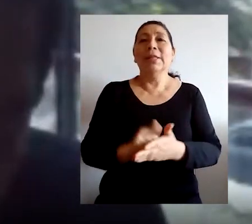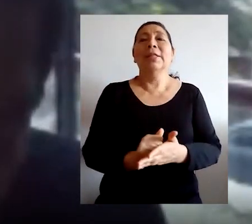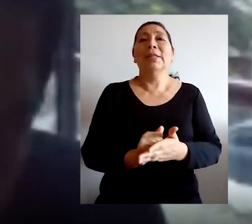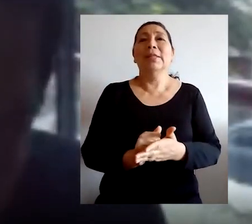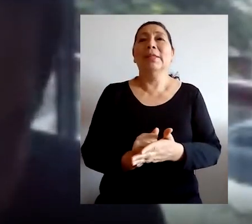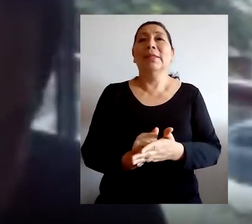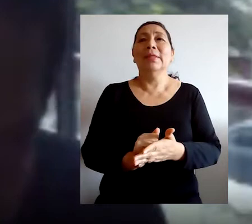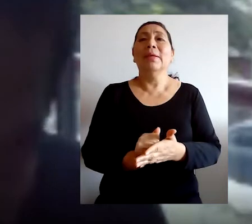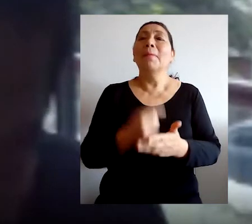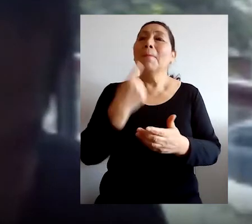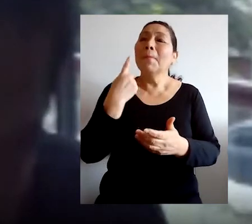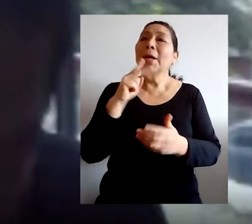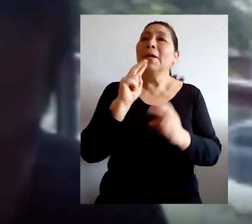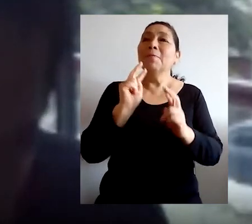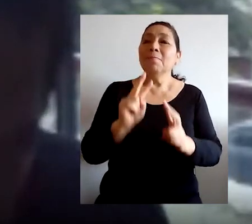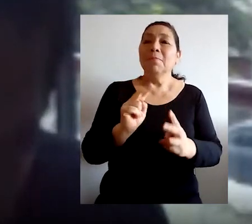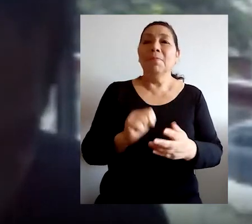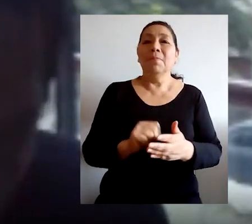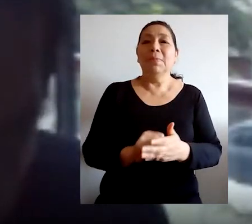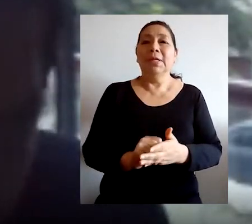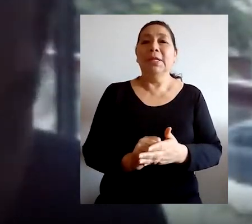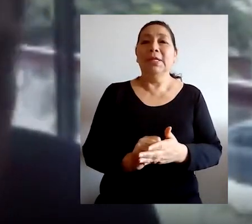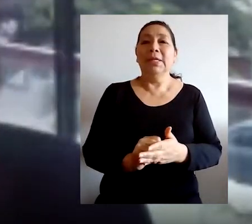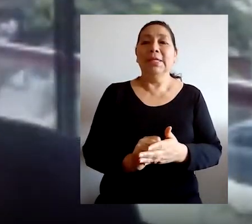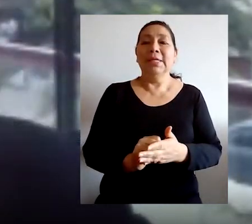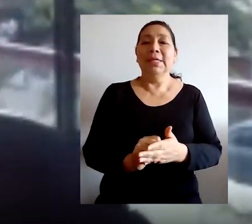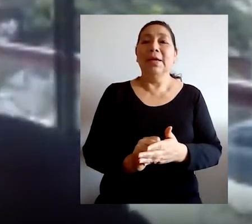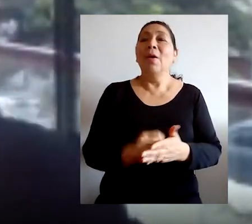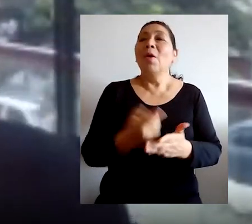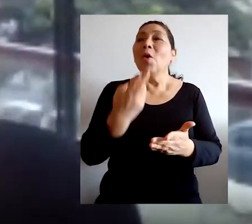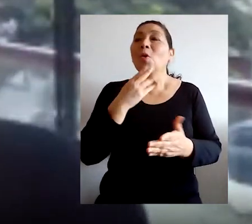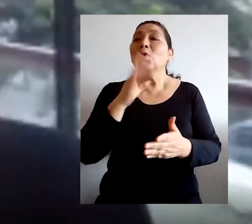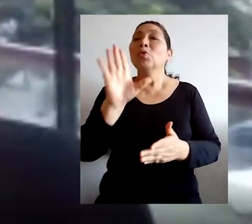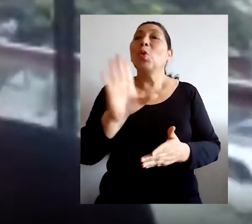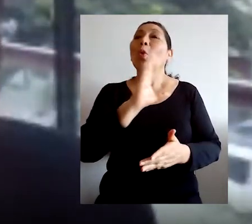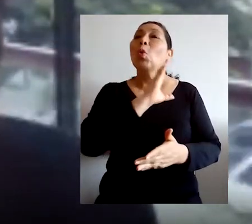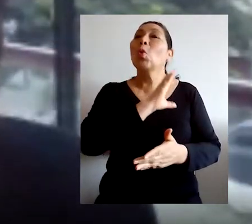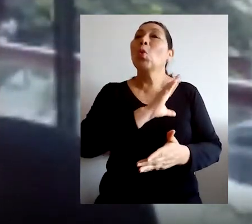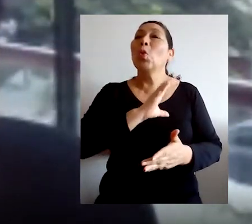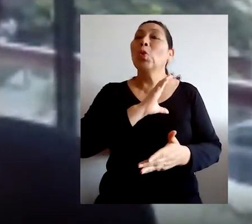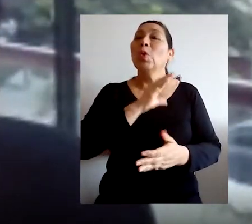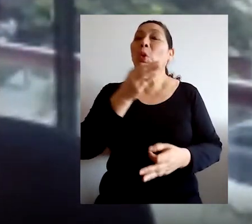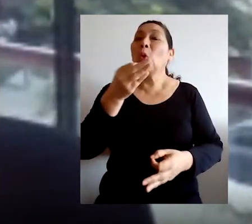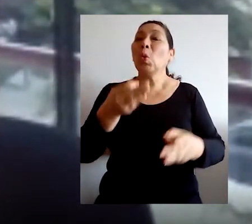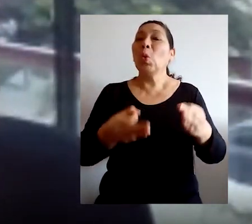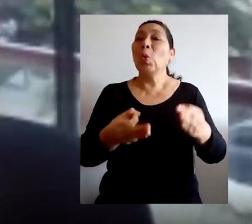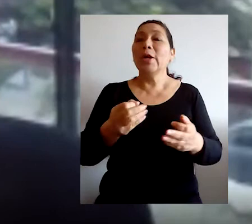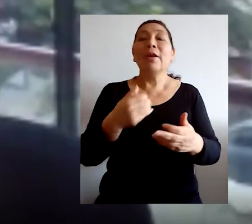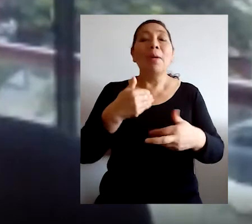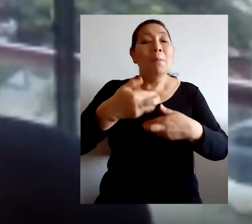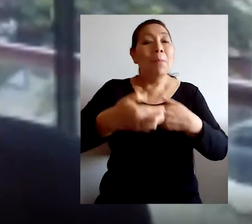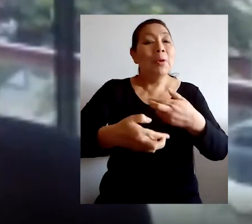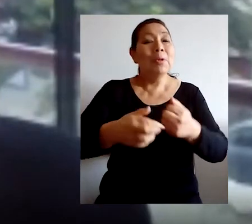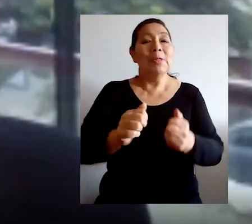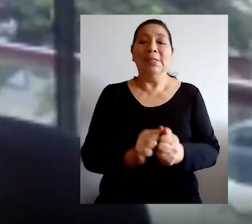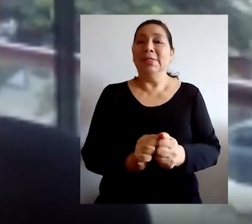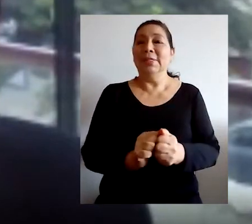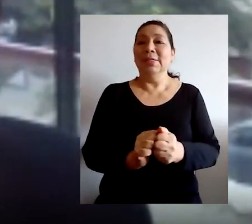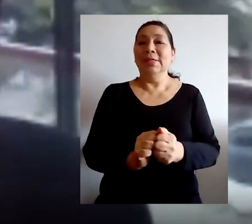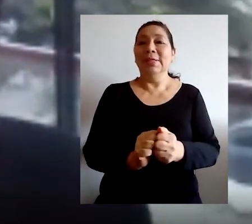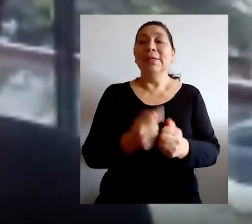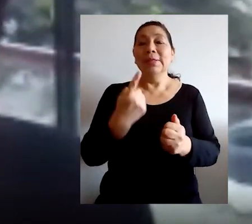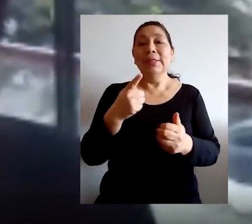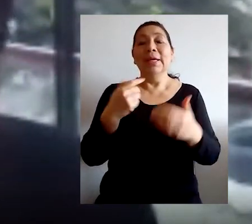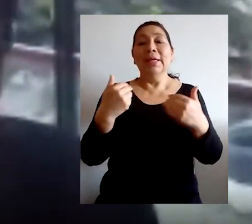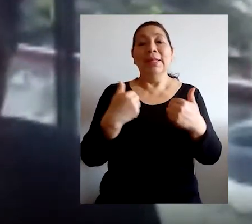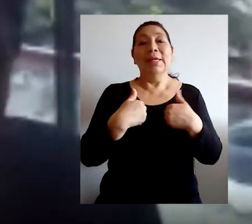de favorabilidad, teniendo en cuenta la conducta de los órganos jurisdiccionales en el procesamiento de la